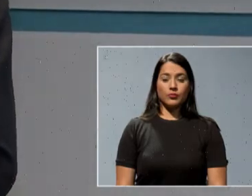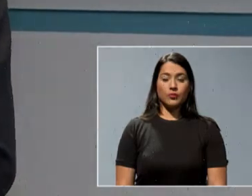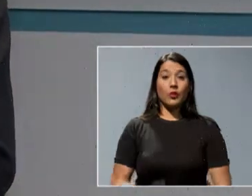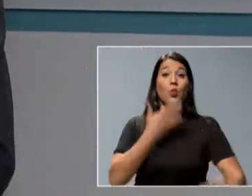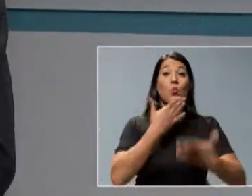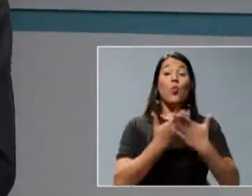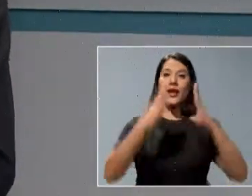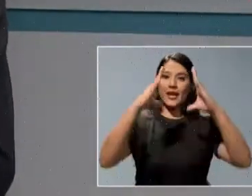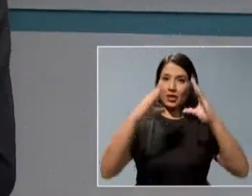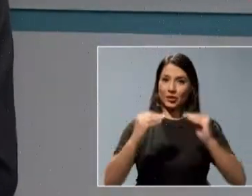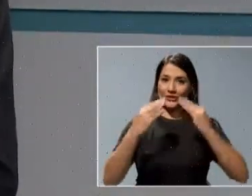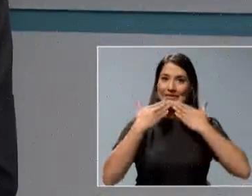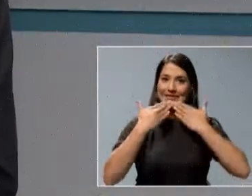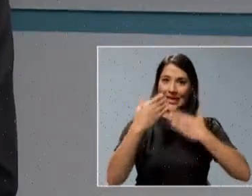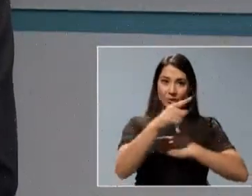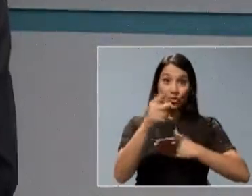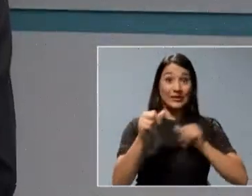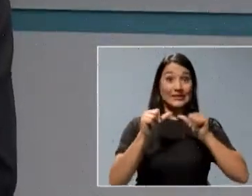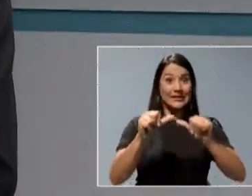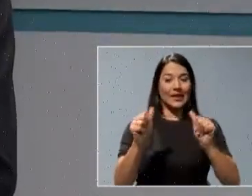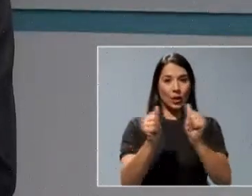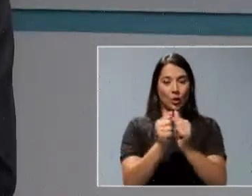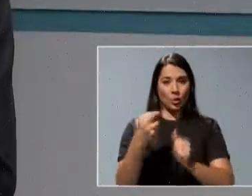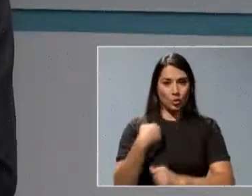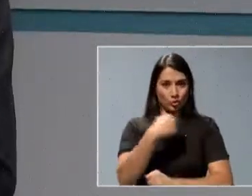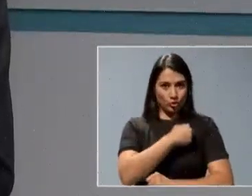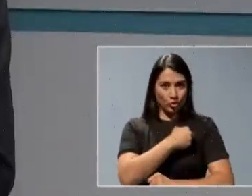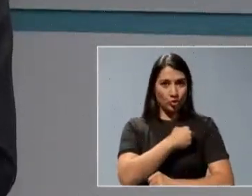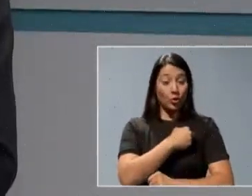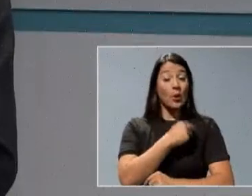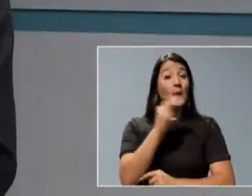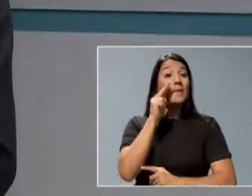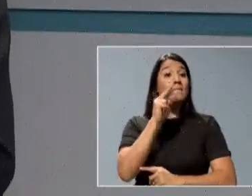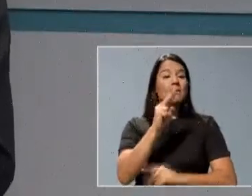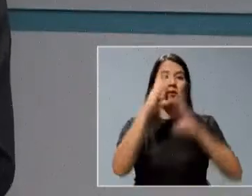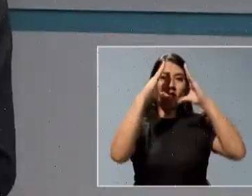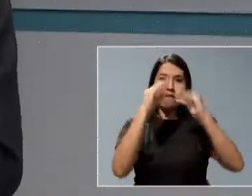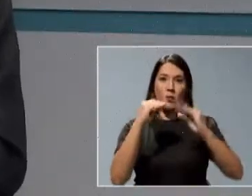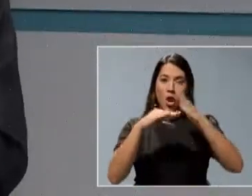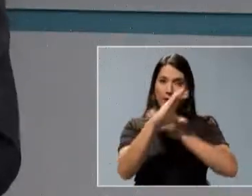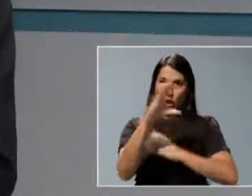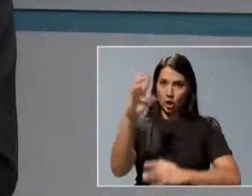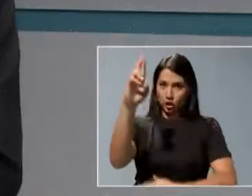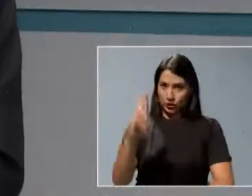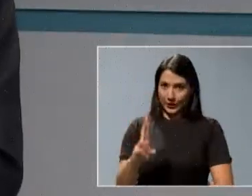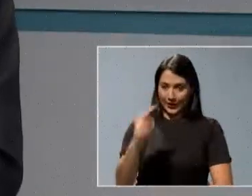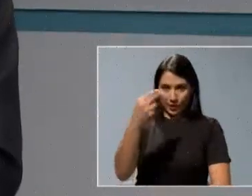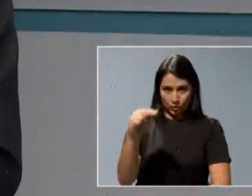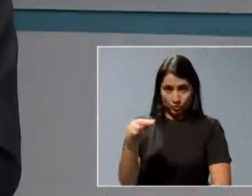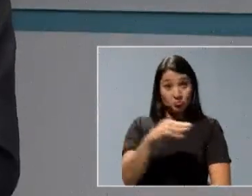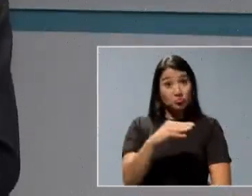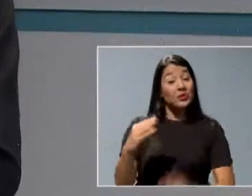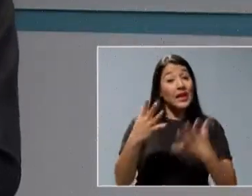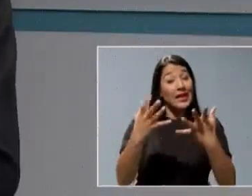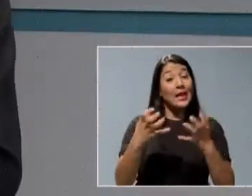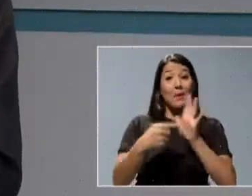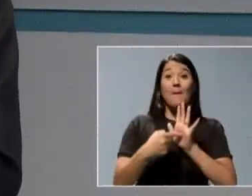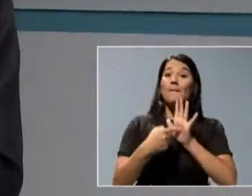Buenas noches y gracias por continuar con nosotros informándose en Costa Rica Noticias. Y queremos